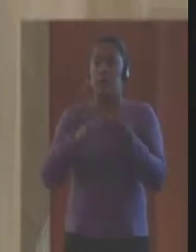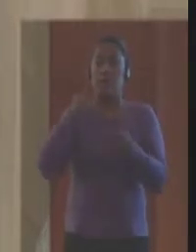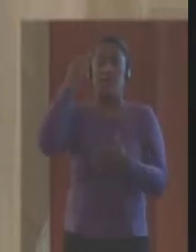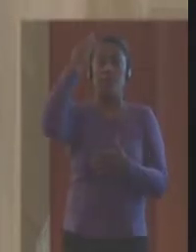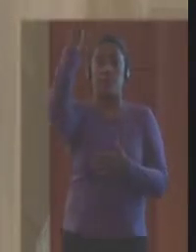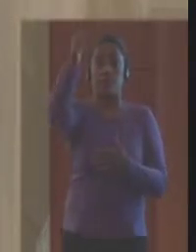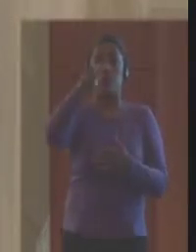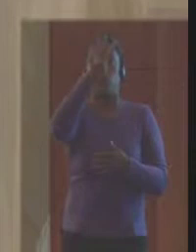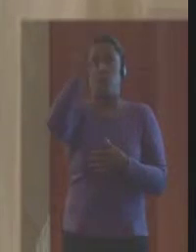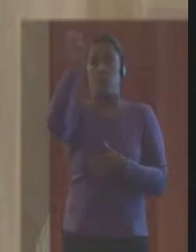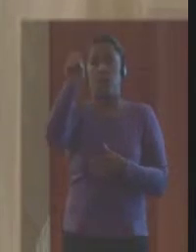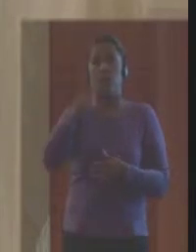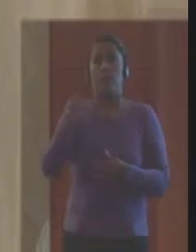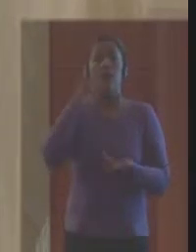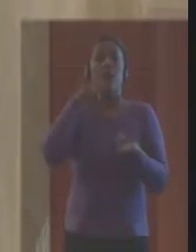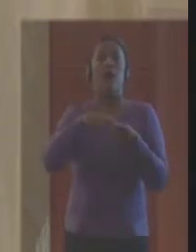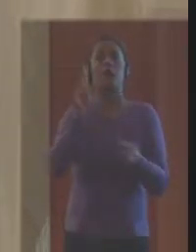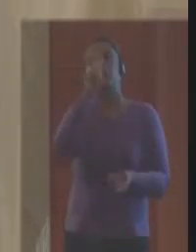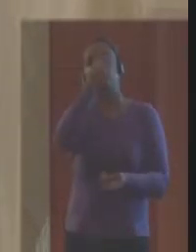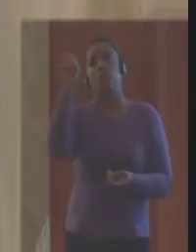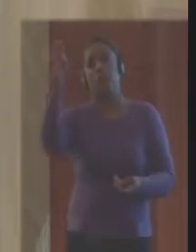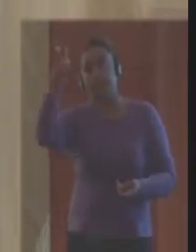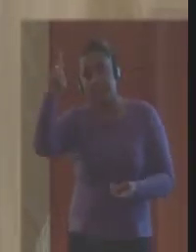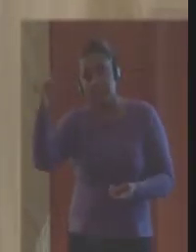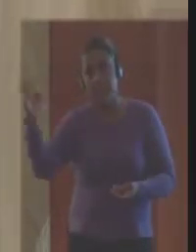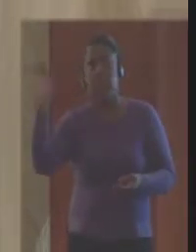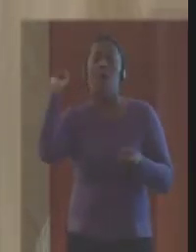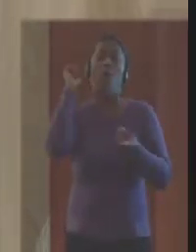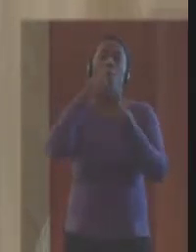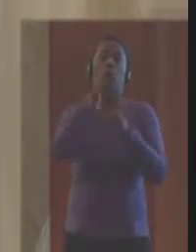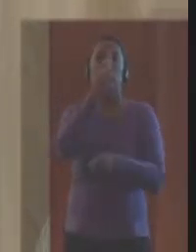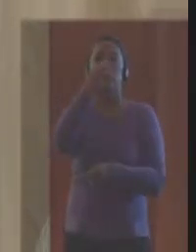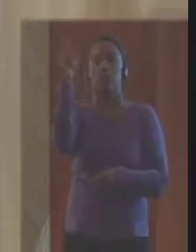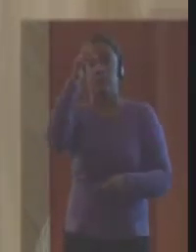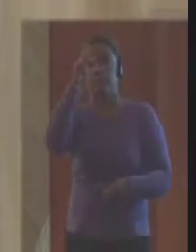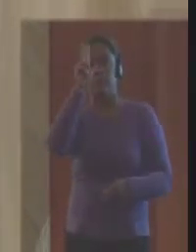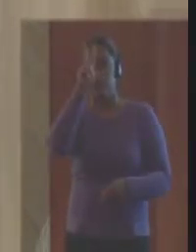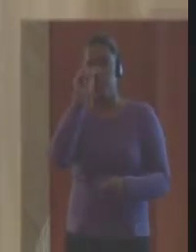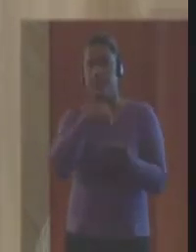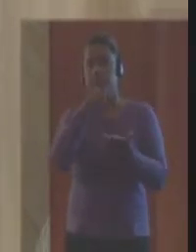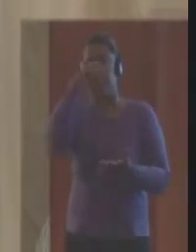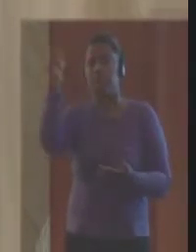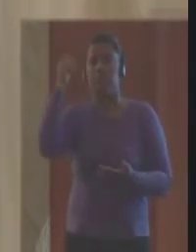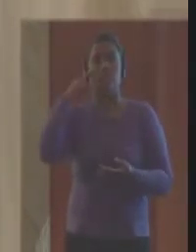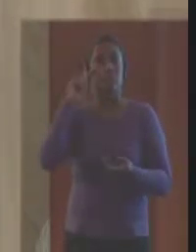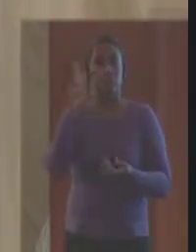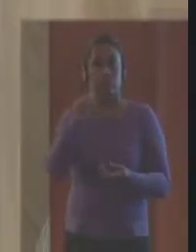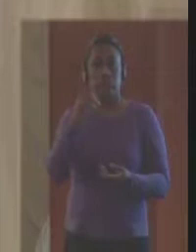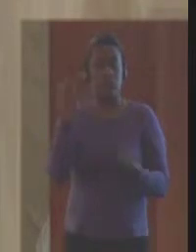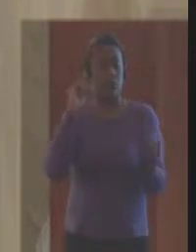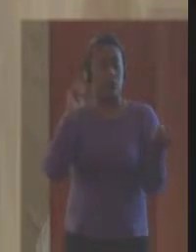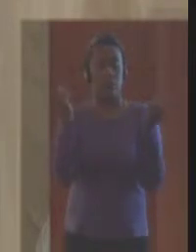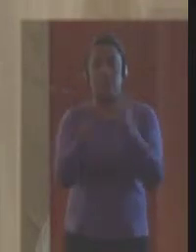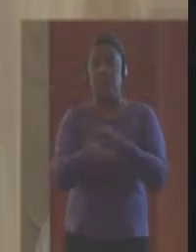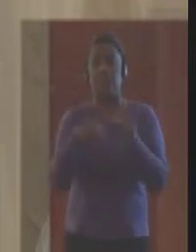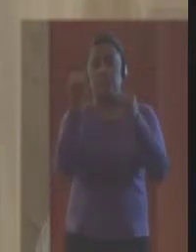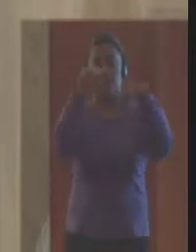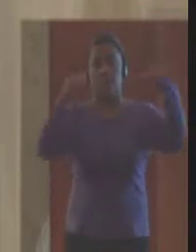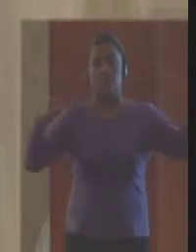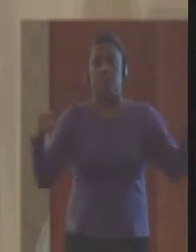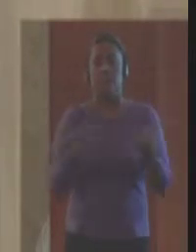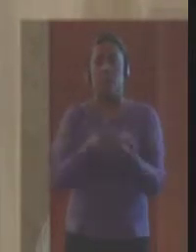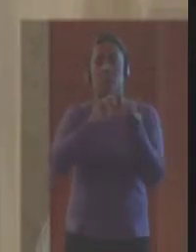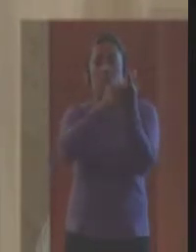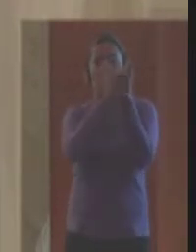del 40 al 2070, al 2100. No, los mapas de los escenarios de